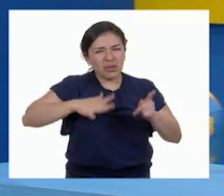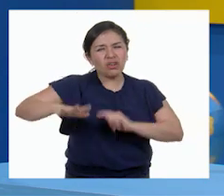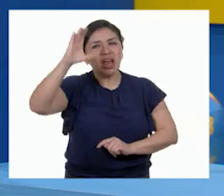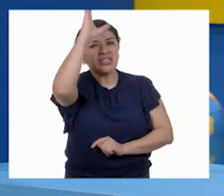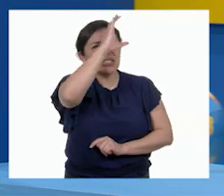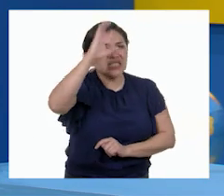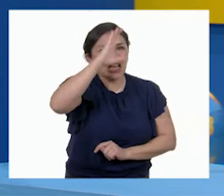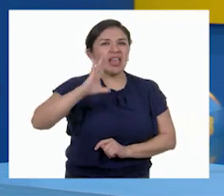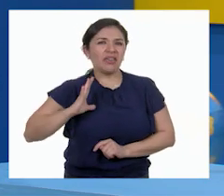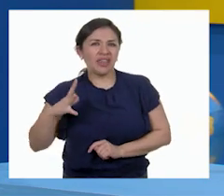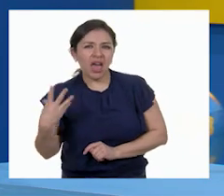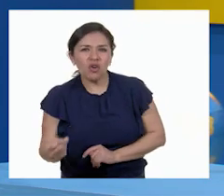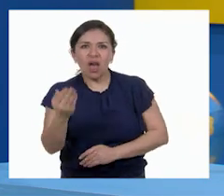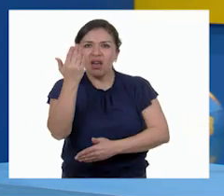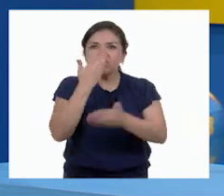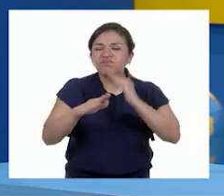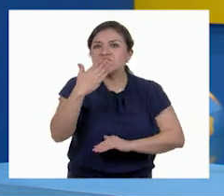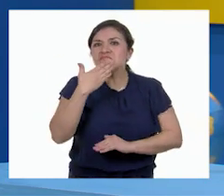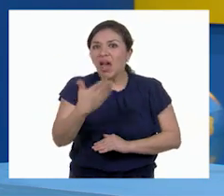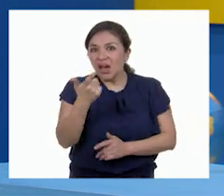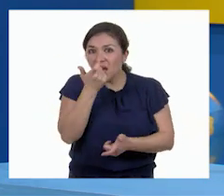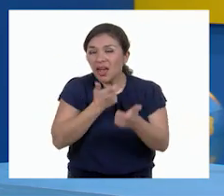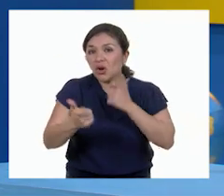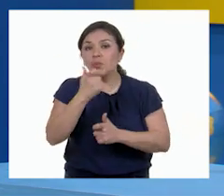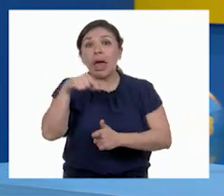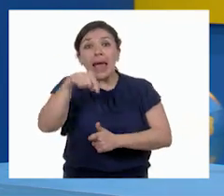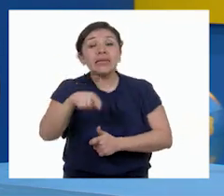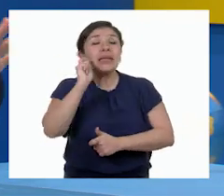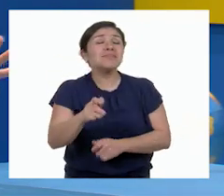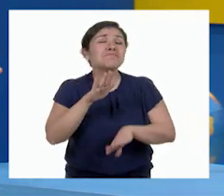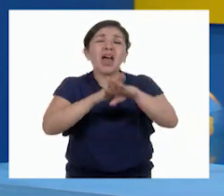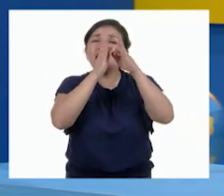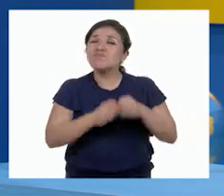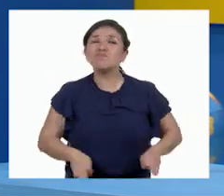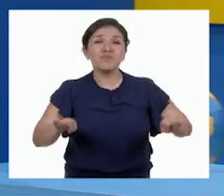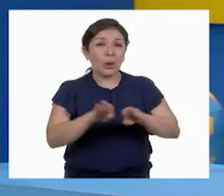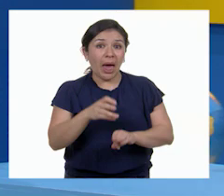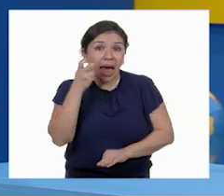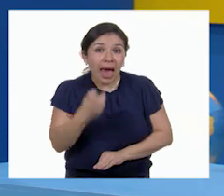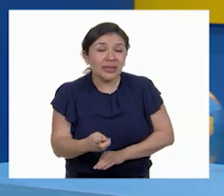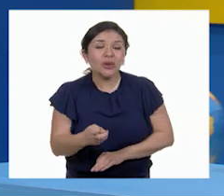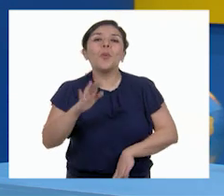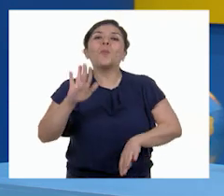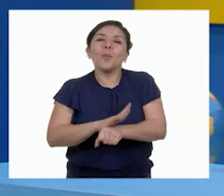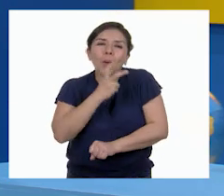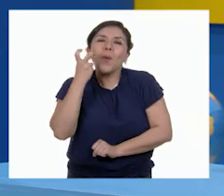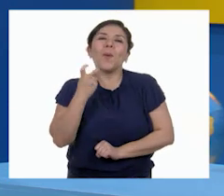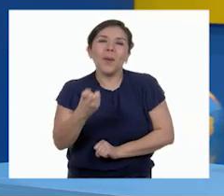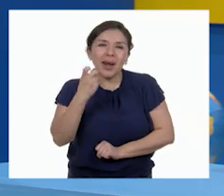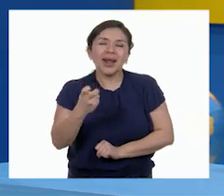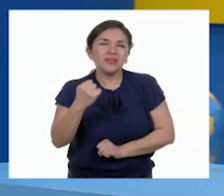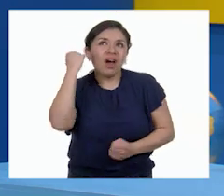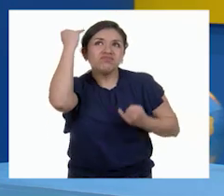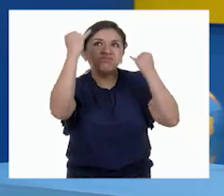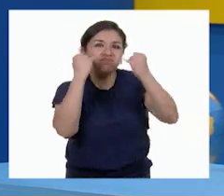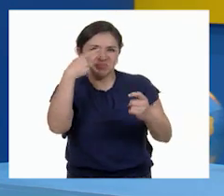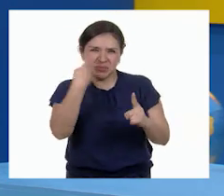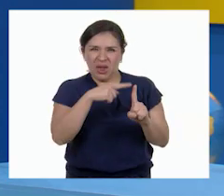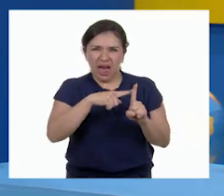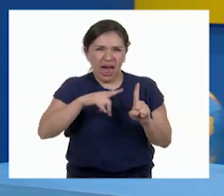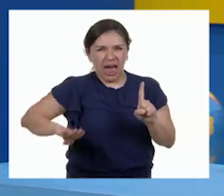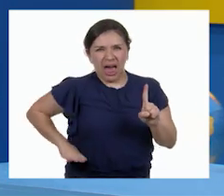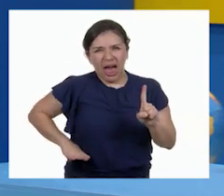ciencia, la tecnología y el desarrollo económico se habían vuelto lo más importante. Y fue por eso que la ideología porfirista